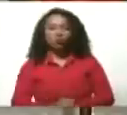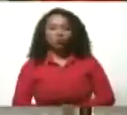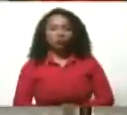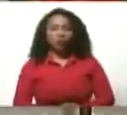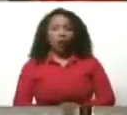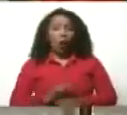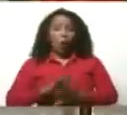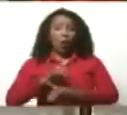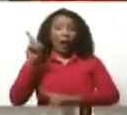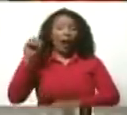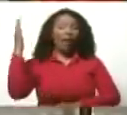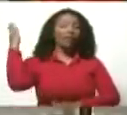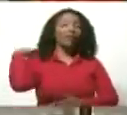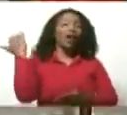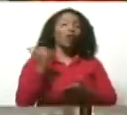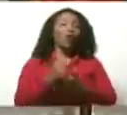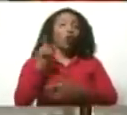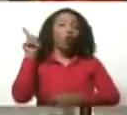Porque es un traidor.